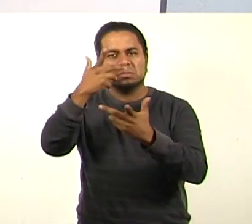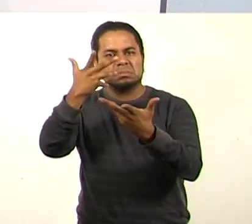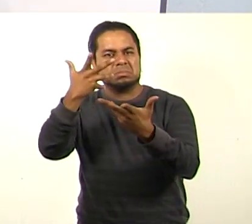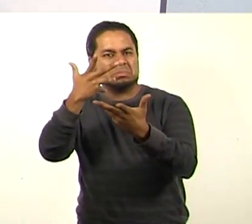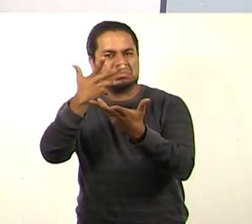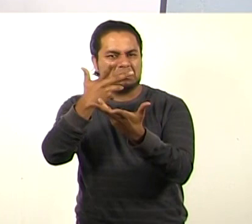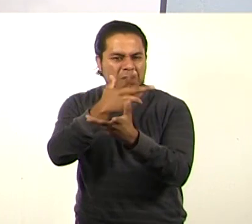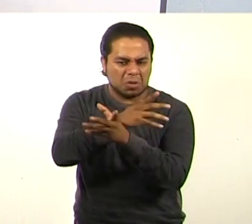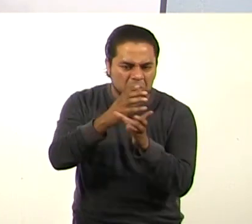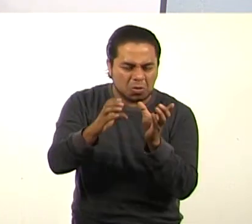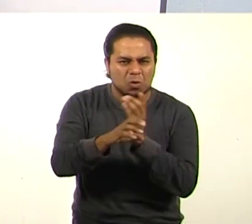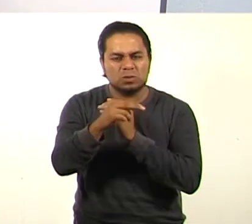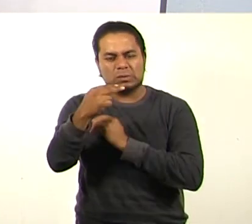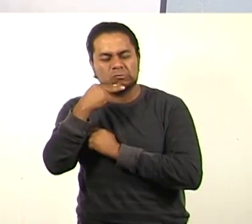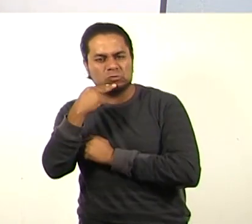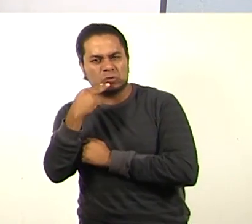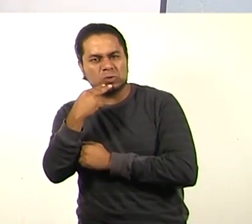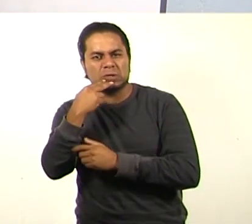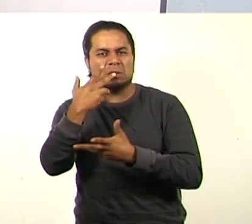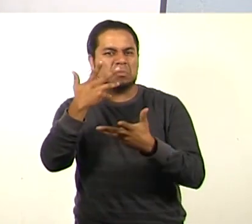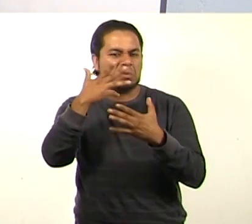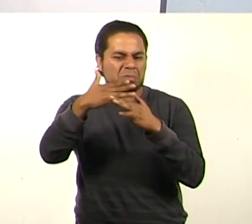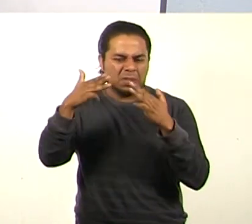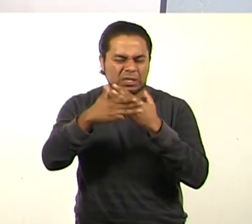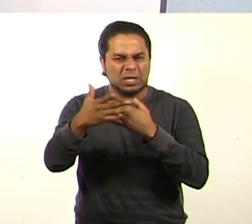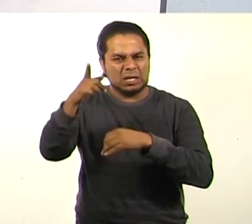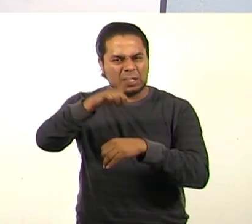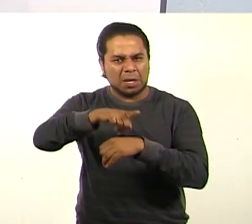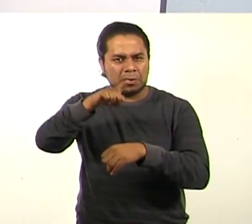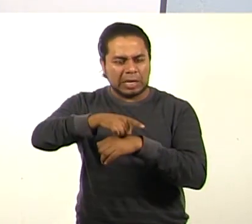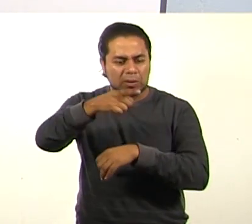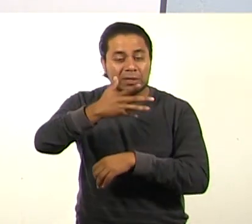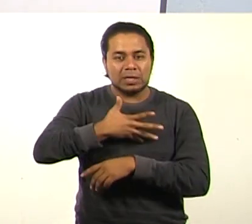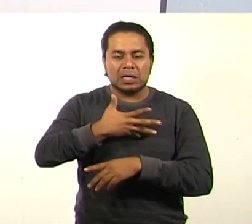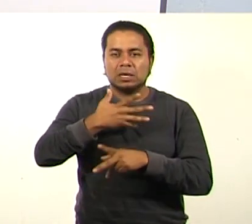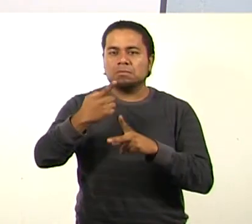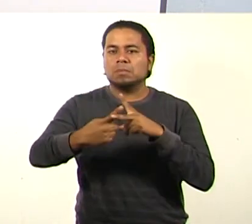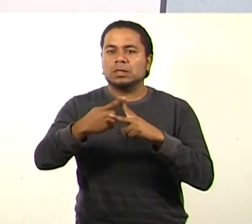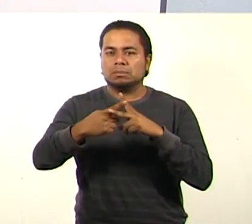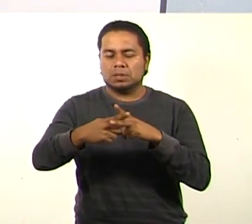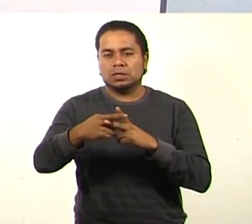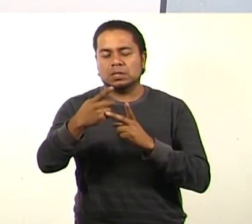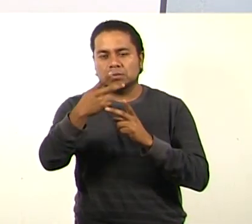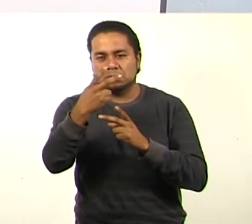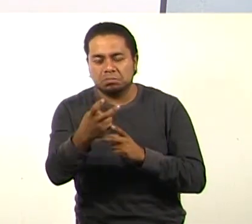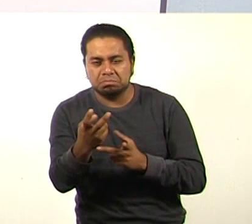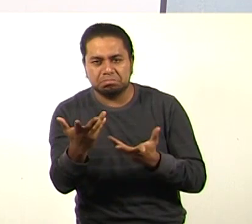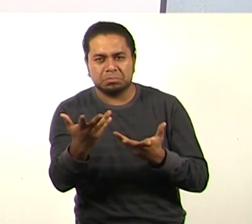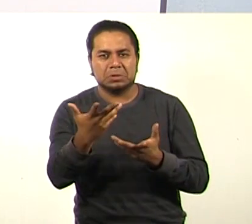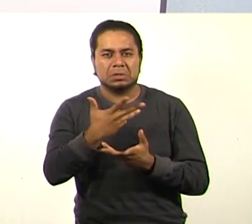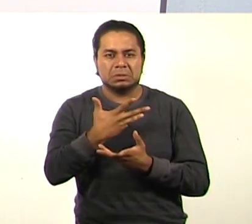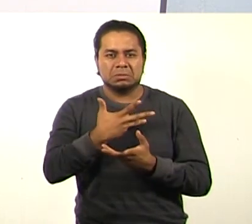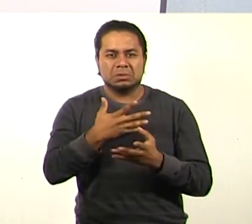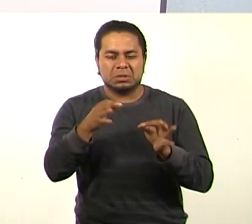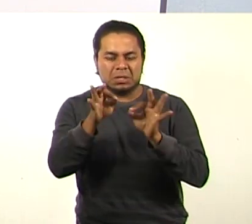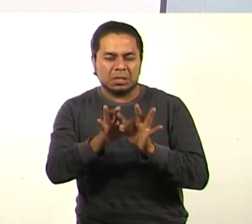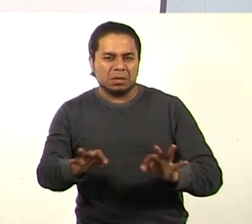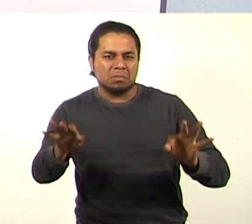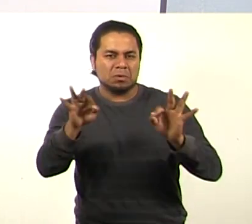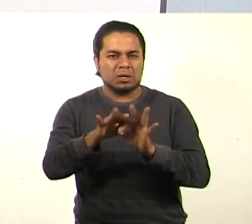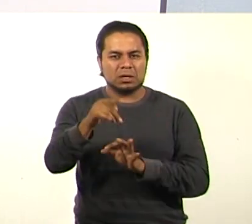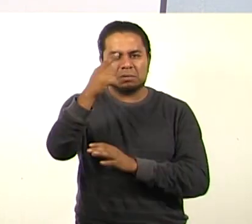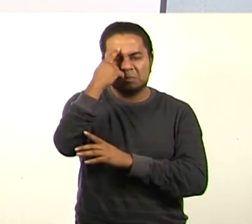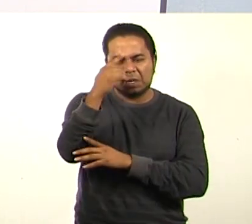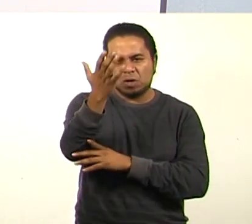instrumentos y las herramientas que utilizamos todos los días. Entonces, de ahí la importancia de